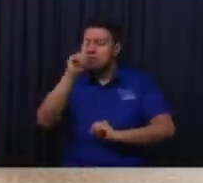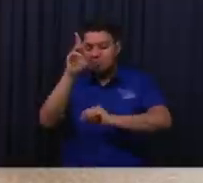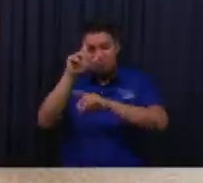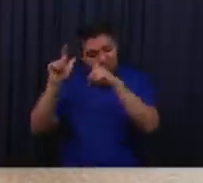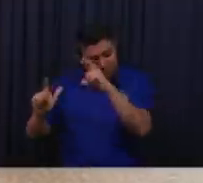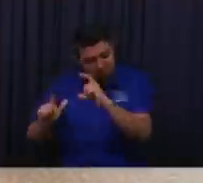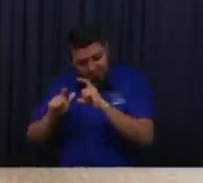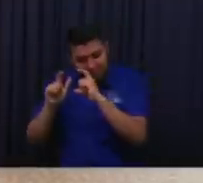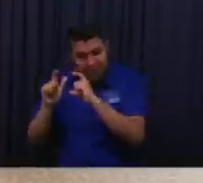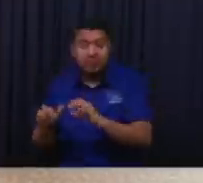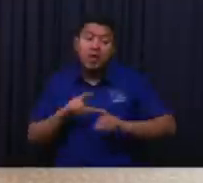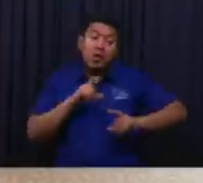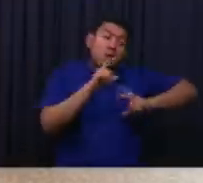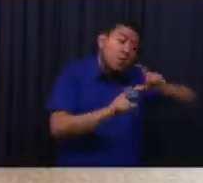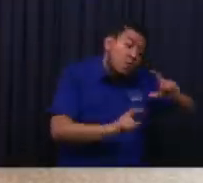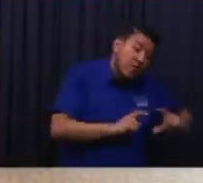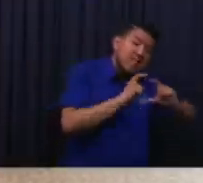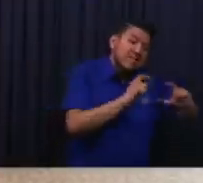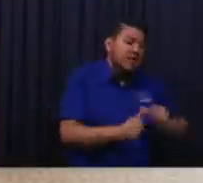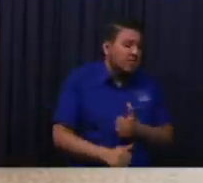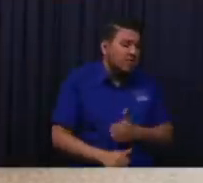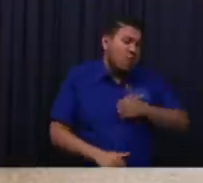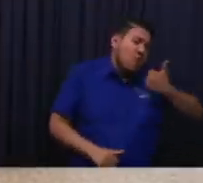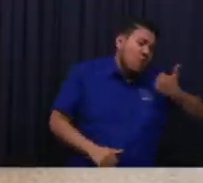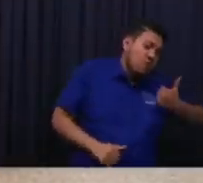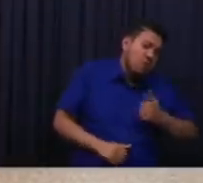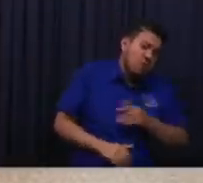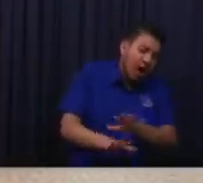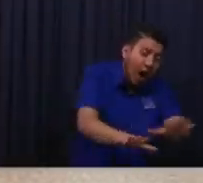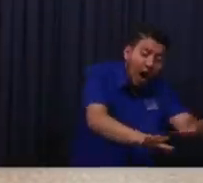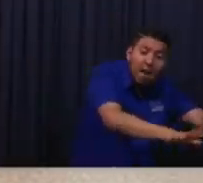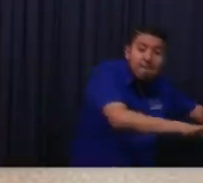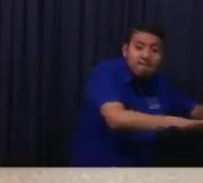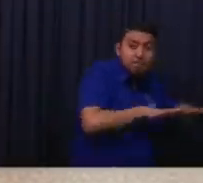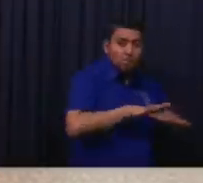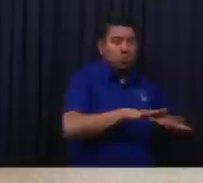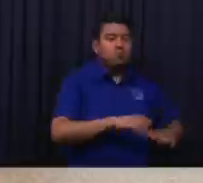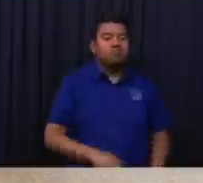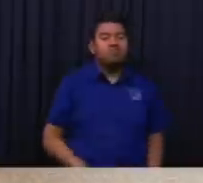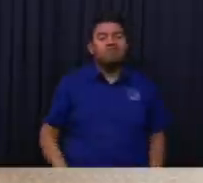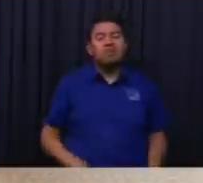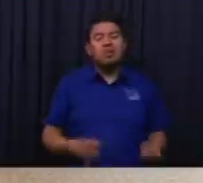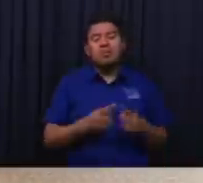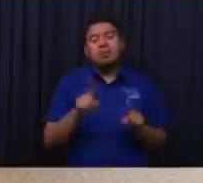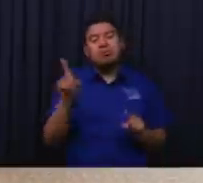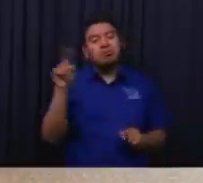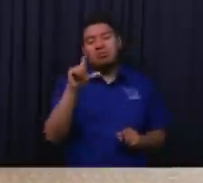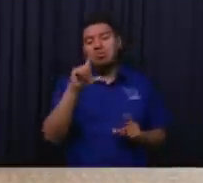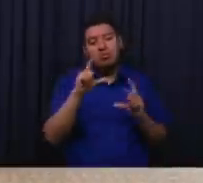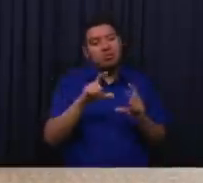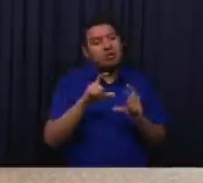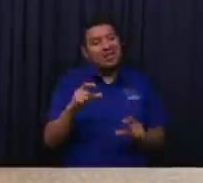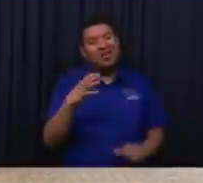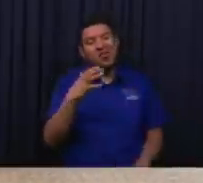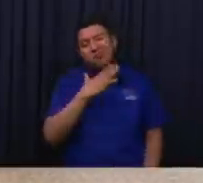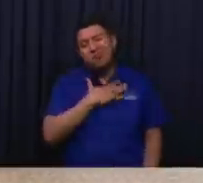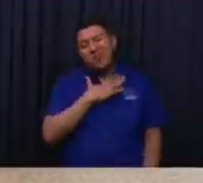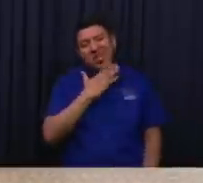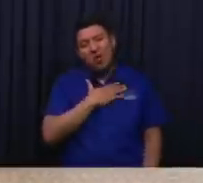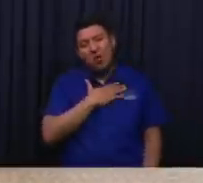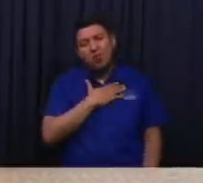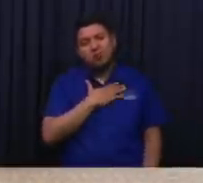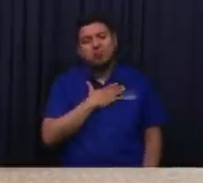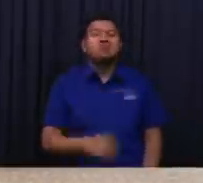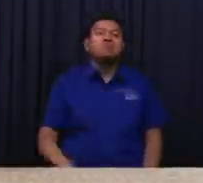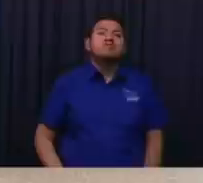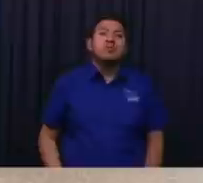Anduve cuidando todo lo demás y no cuidé lo mío. En otras palabras, me anduve fijando en los defectos de